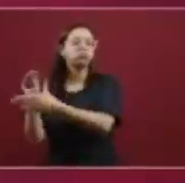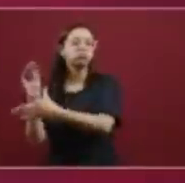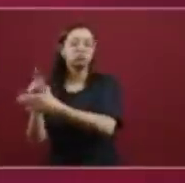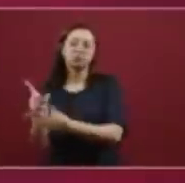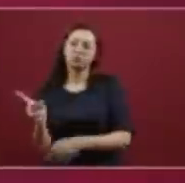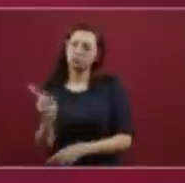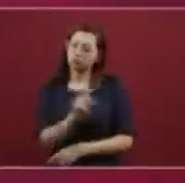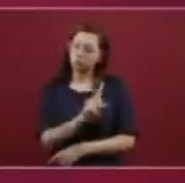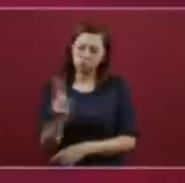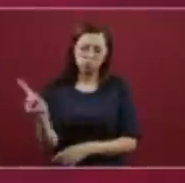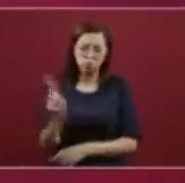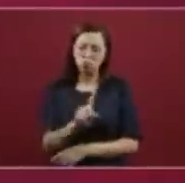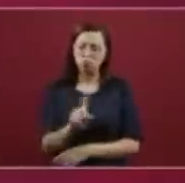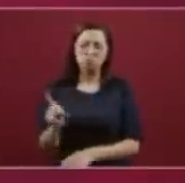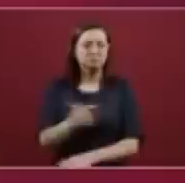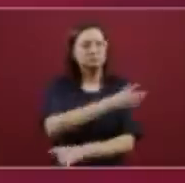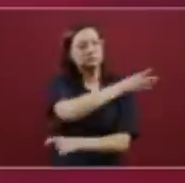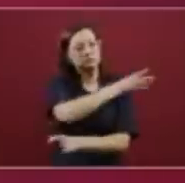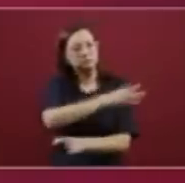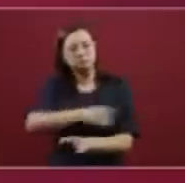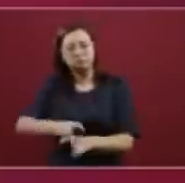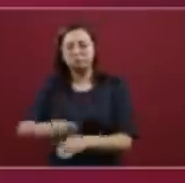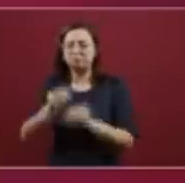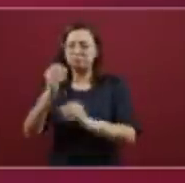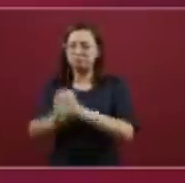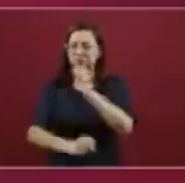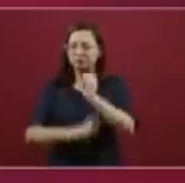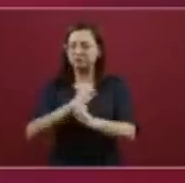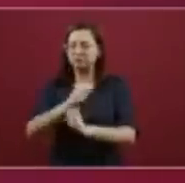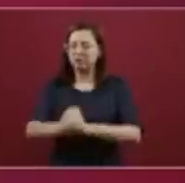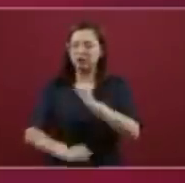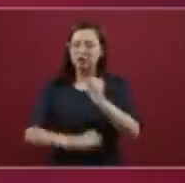sucedido durante mucho tiempo.